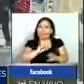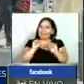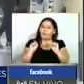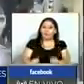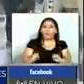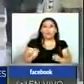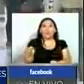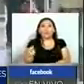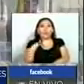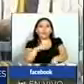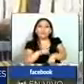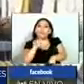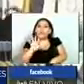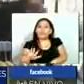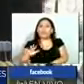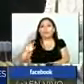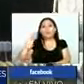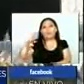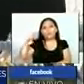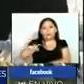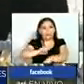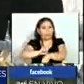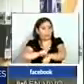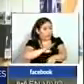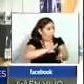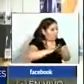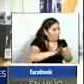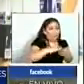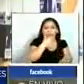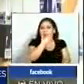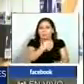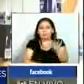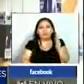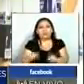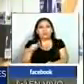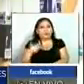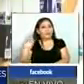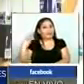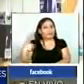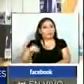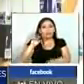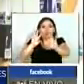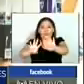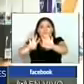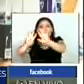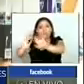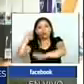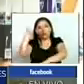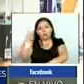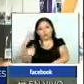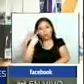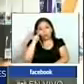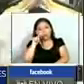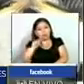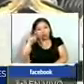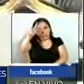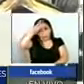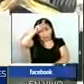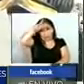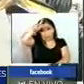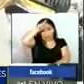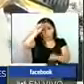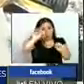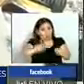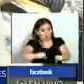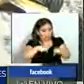les permitirá Estar ahí 40 minutos Y solo para hacer compras En los últimos 99 días Los centros comerciales Peruanos Solo permitieron Que los